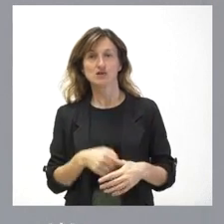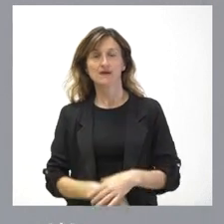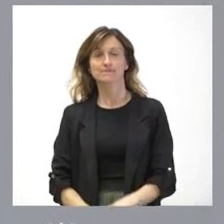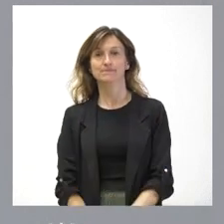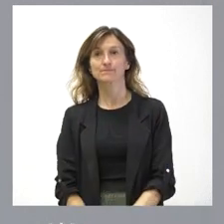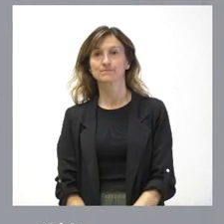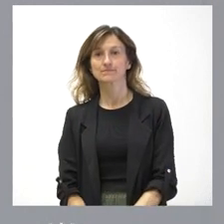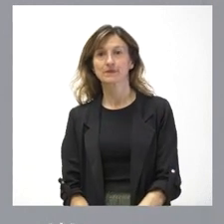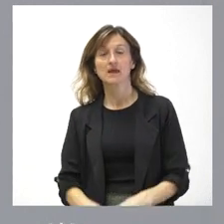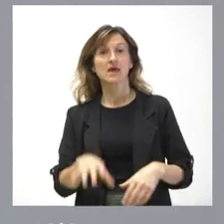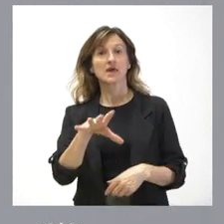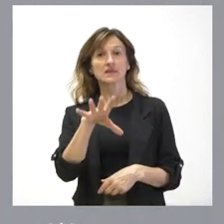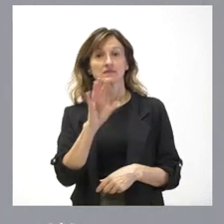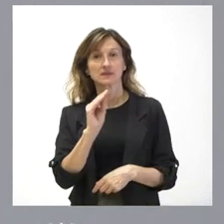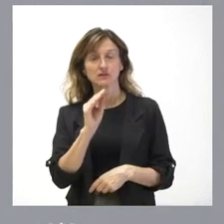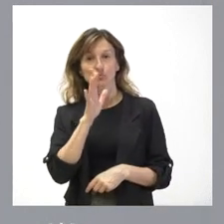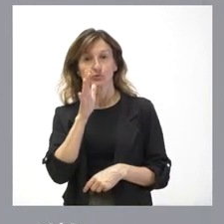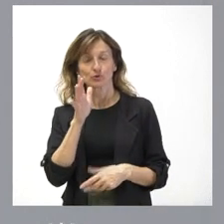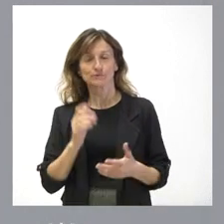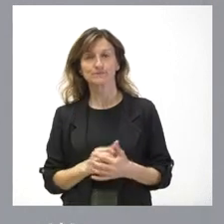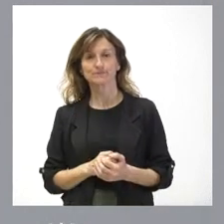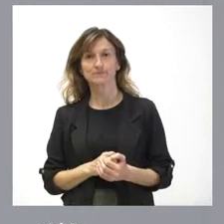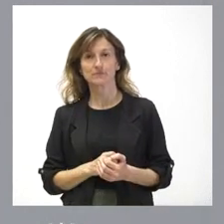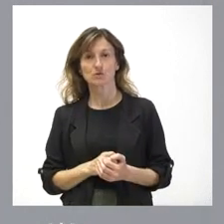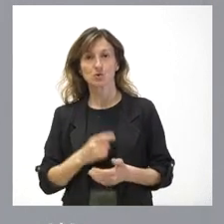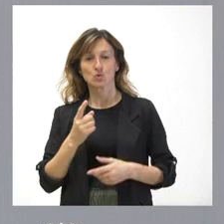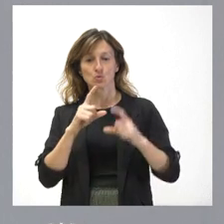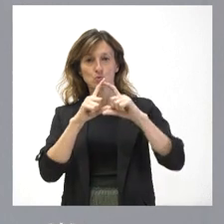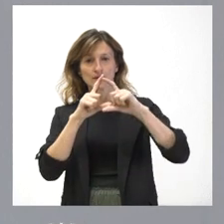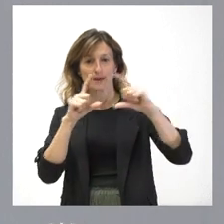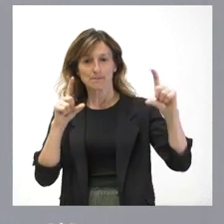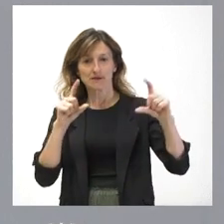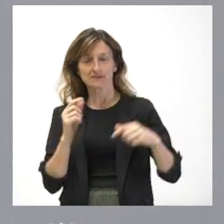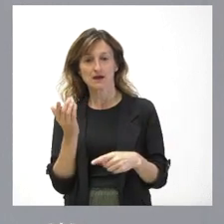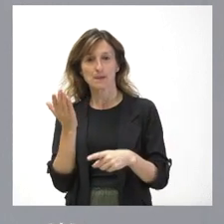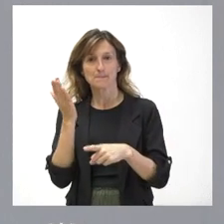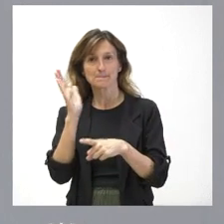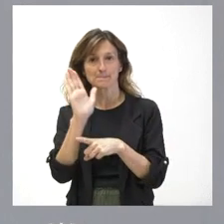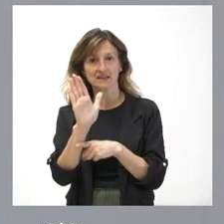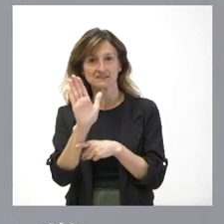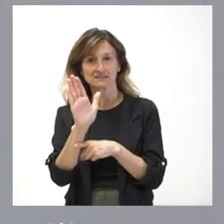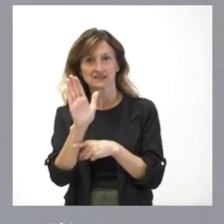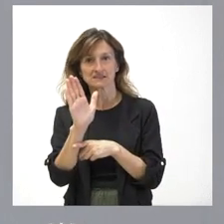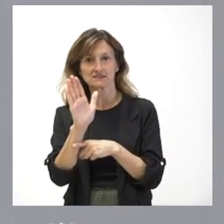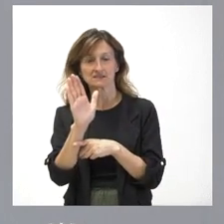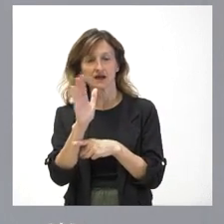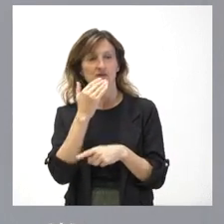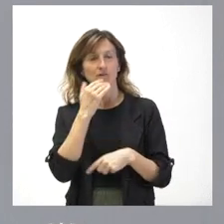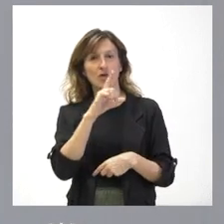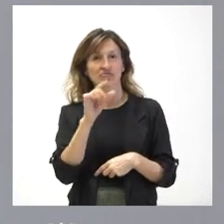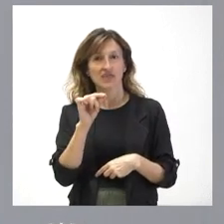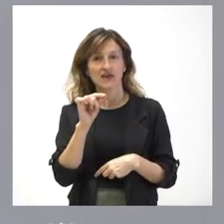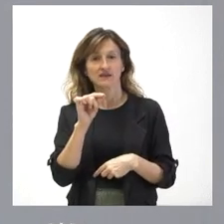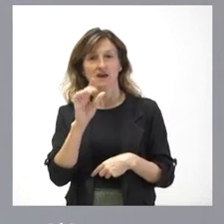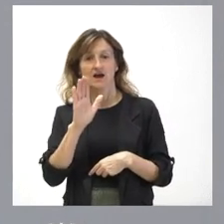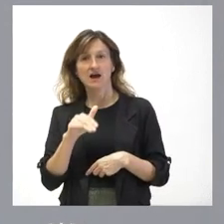el motivo porque comprendemos que una empresa se había presentado una obra eh que se había licitado por 100 Y quizá la